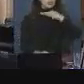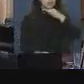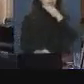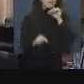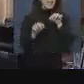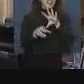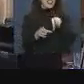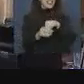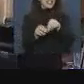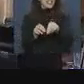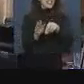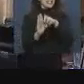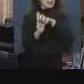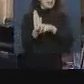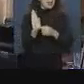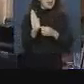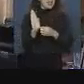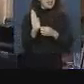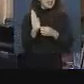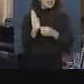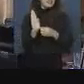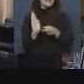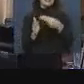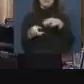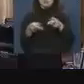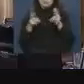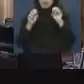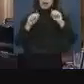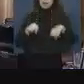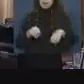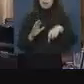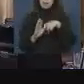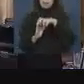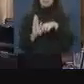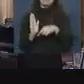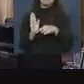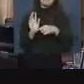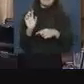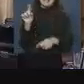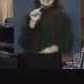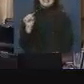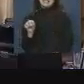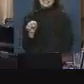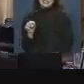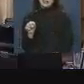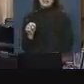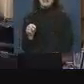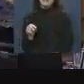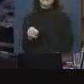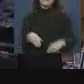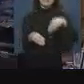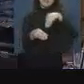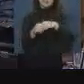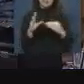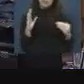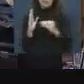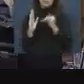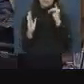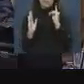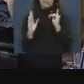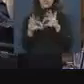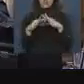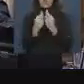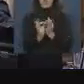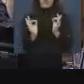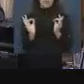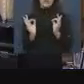proyecto que vamos a aprobar como bancada del partido socialista y la vamos a apoyar con nuestro voto de manera unánime lo digo